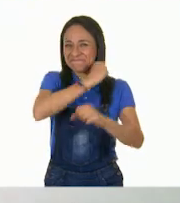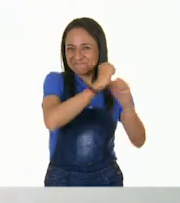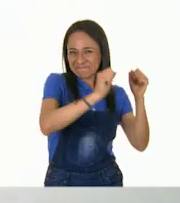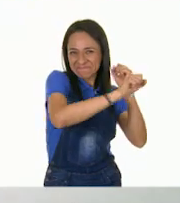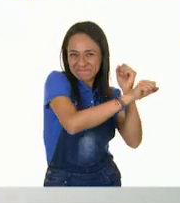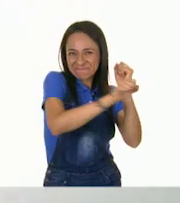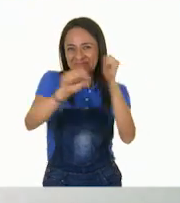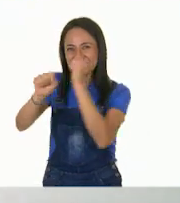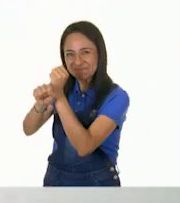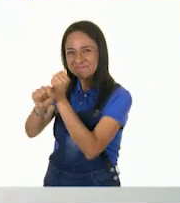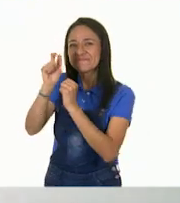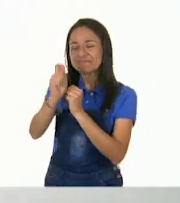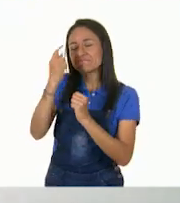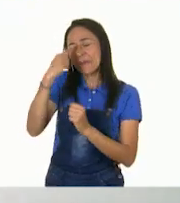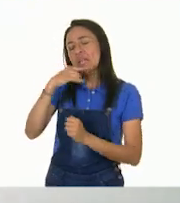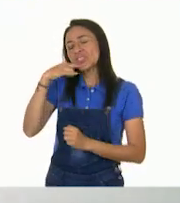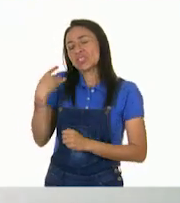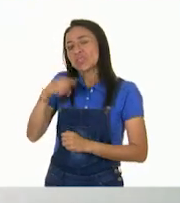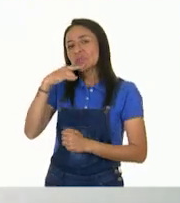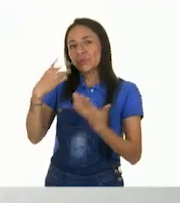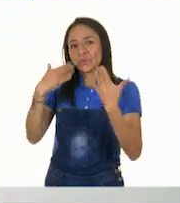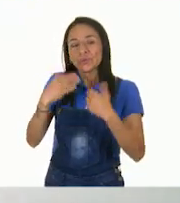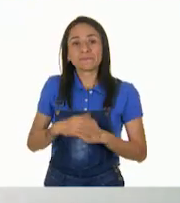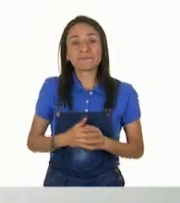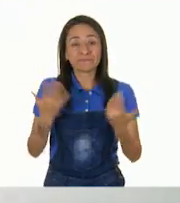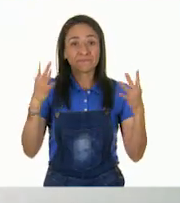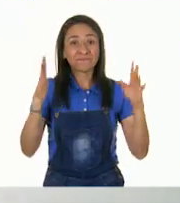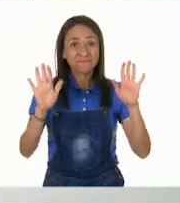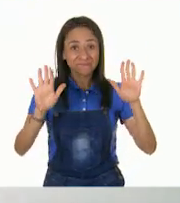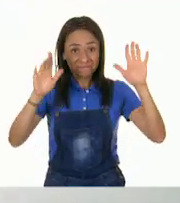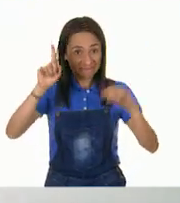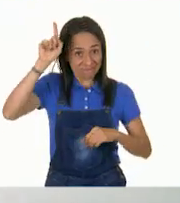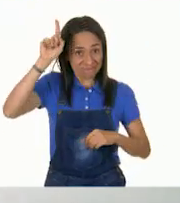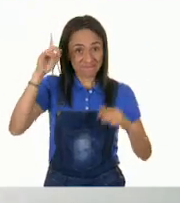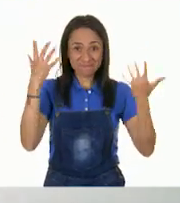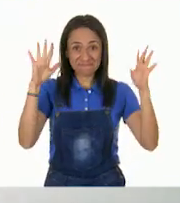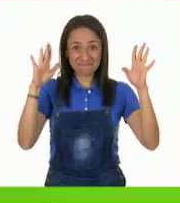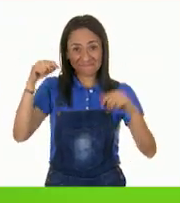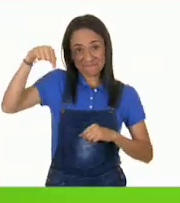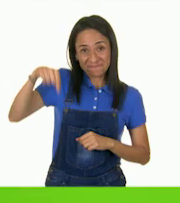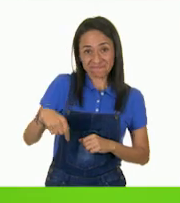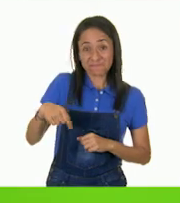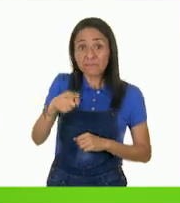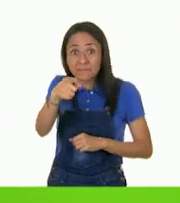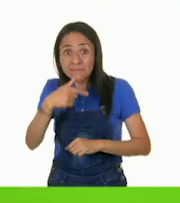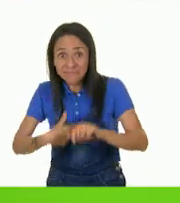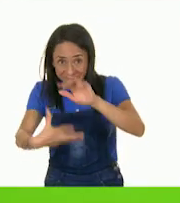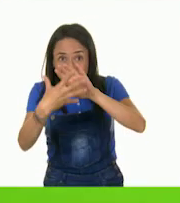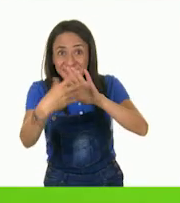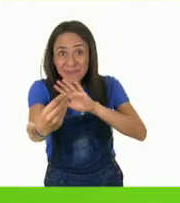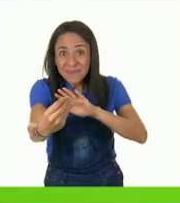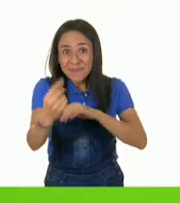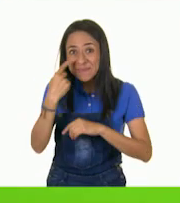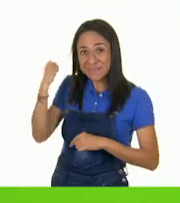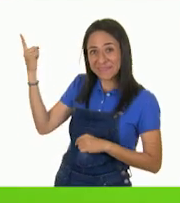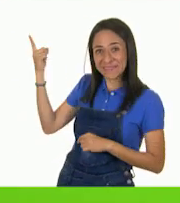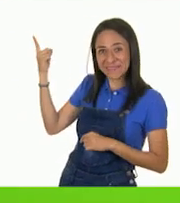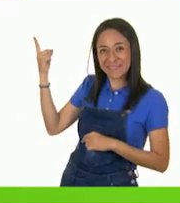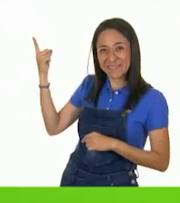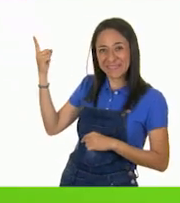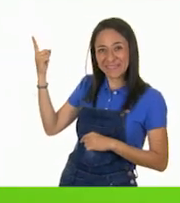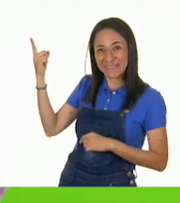picó manos arriba manos abajo repite junto conmigo manos